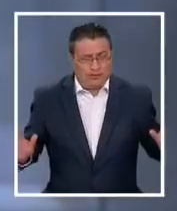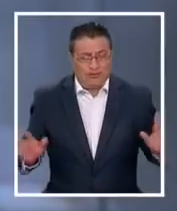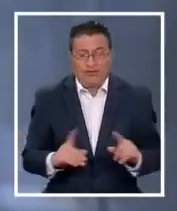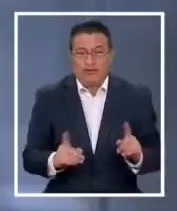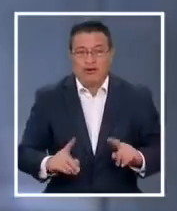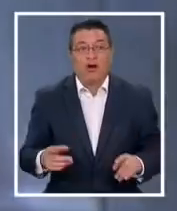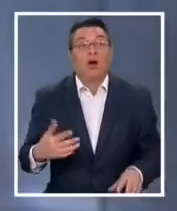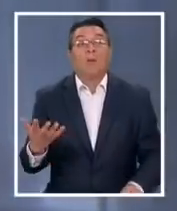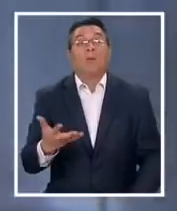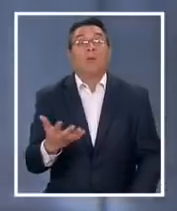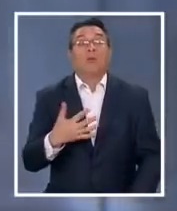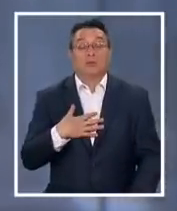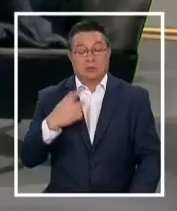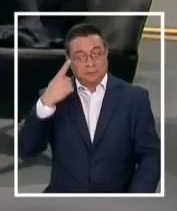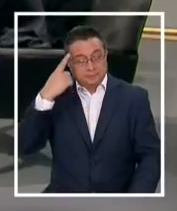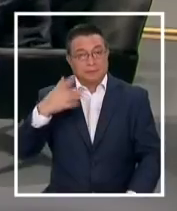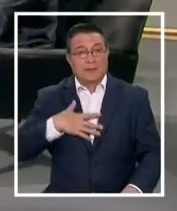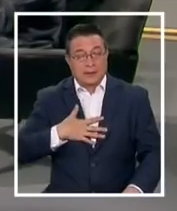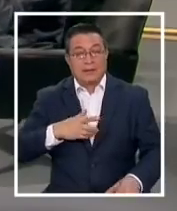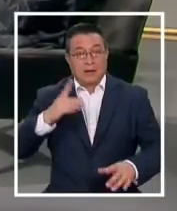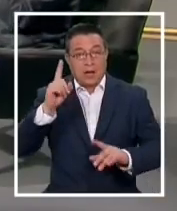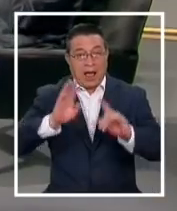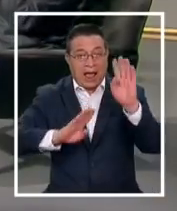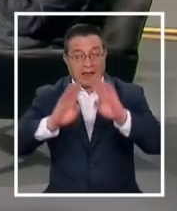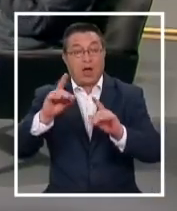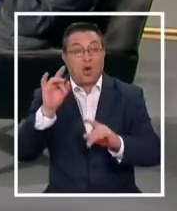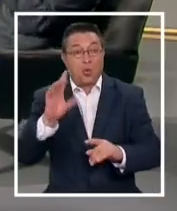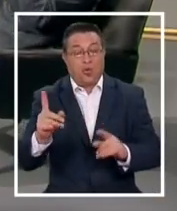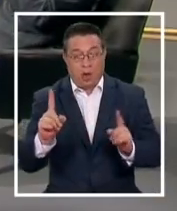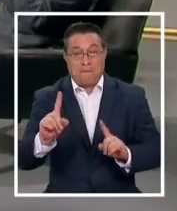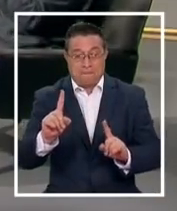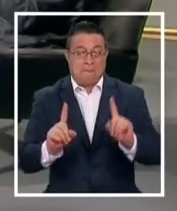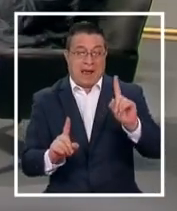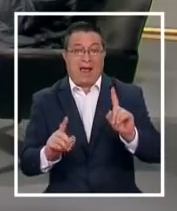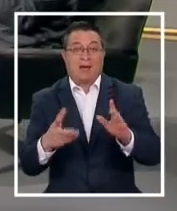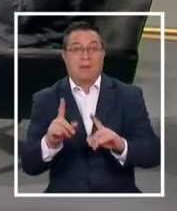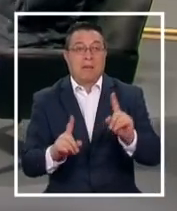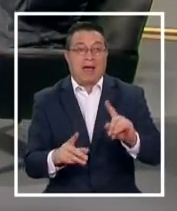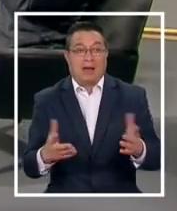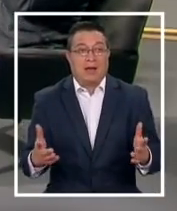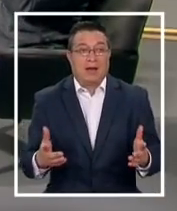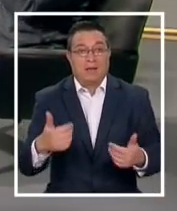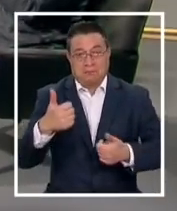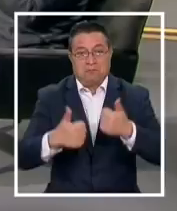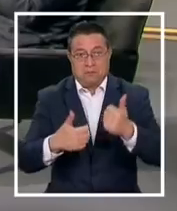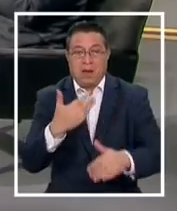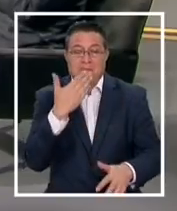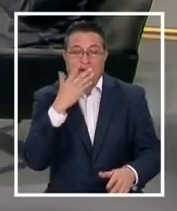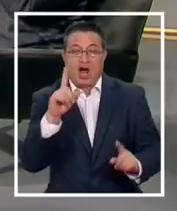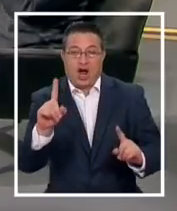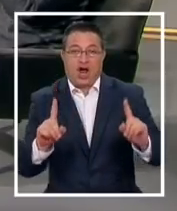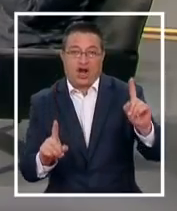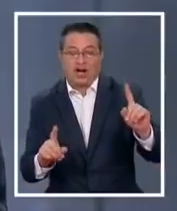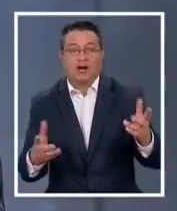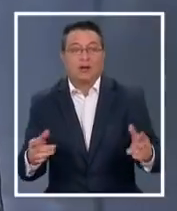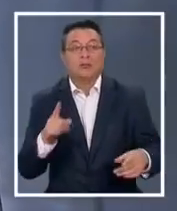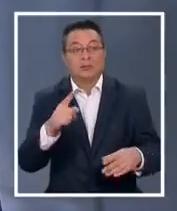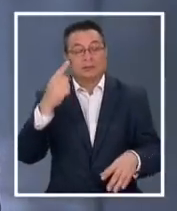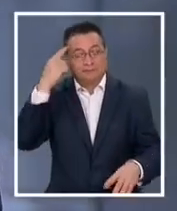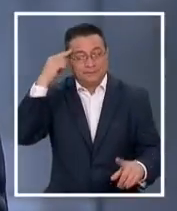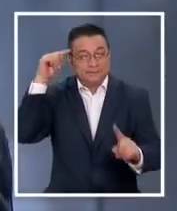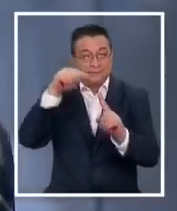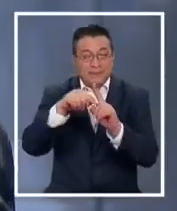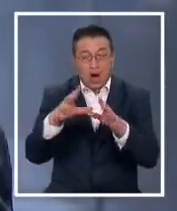Nuestra obsesión por tener una candidatura porque única. Por ahora va ganando. Es más competitivo, no, pues. Ser más competitivo. Nuestra obsesión por la candidatura